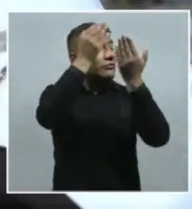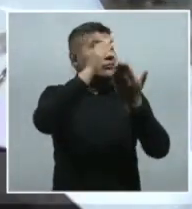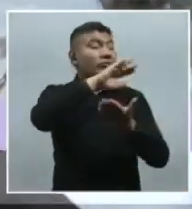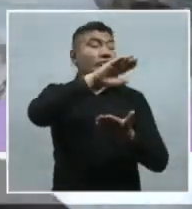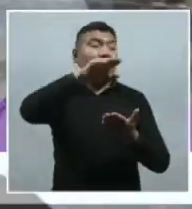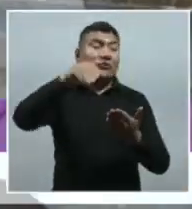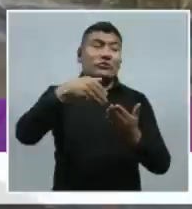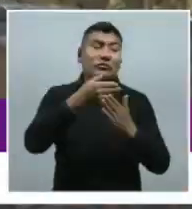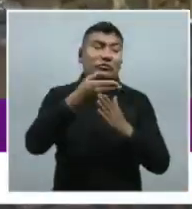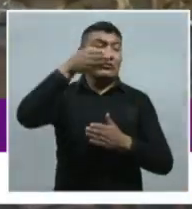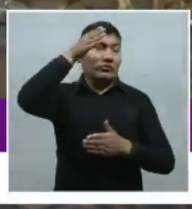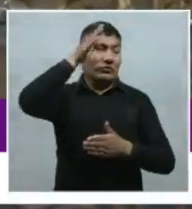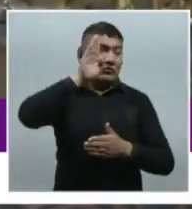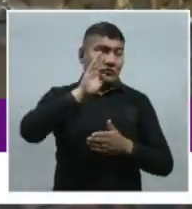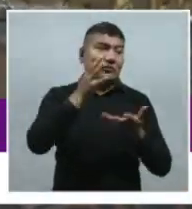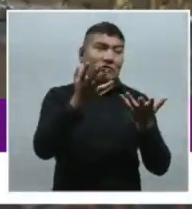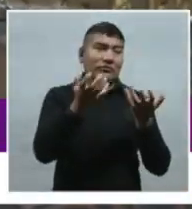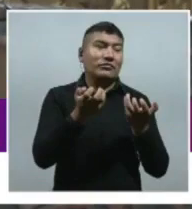Dios quiere